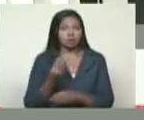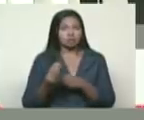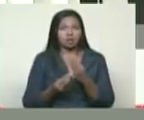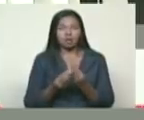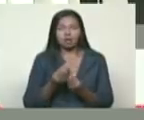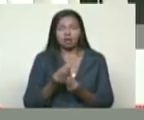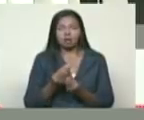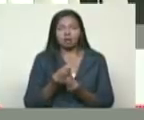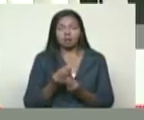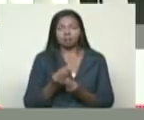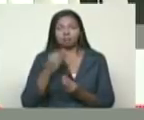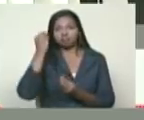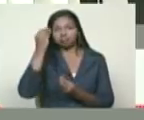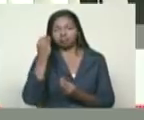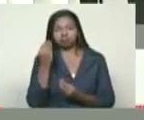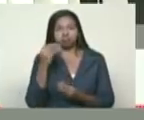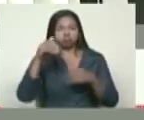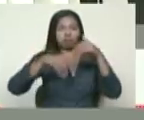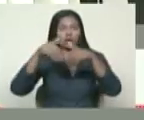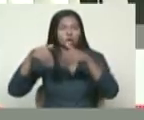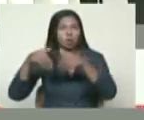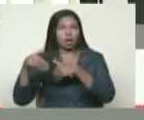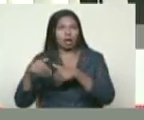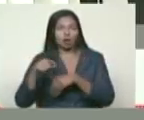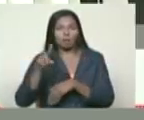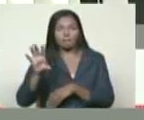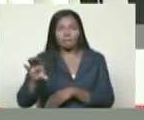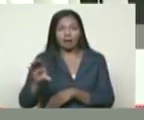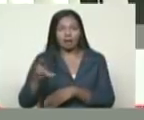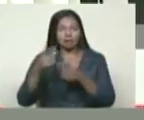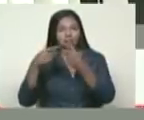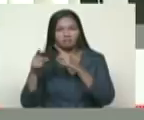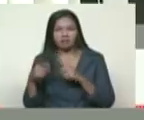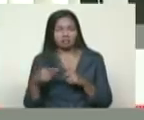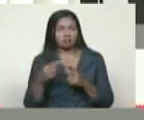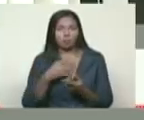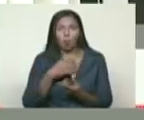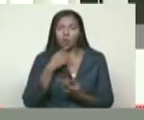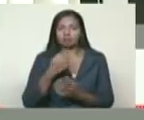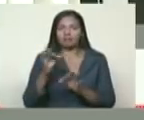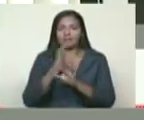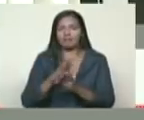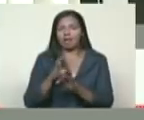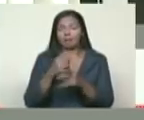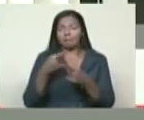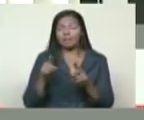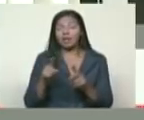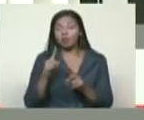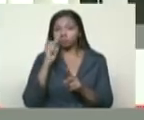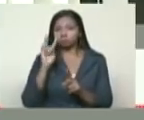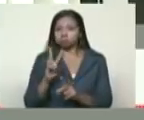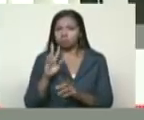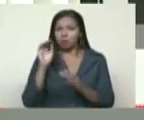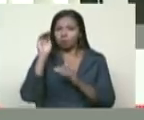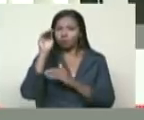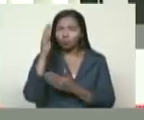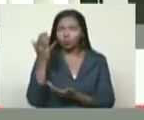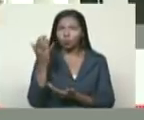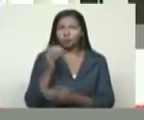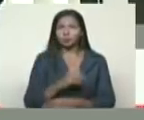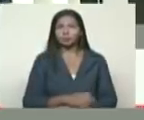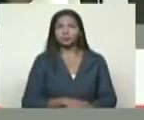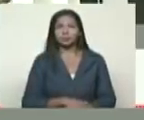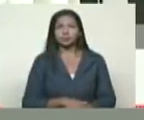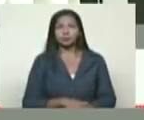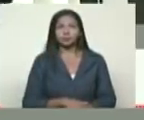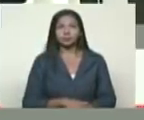opiniones sobre procesos electorales en un país o en otro. No podría yo hacerlo. Pero veremos